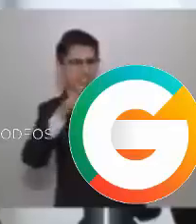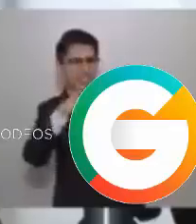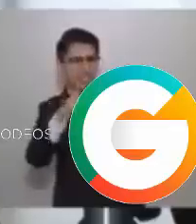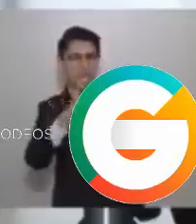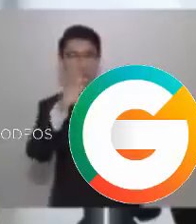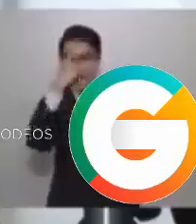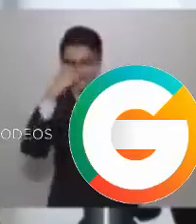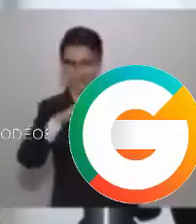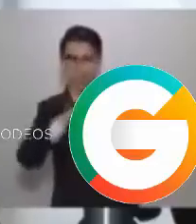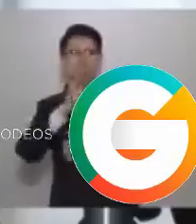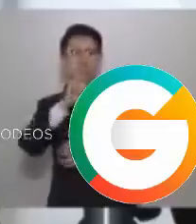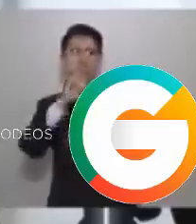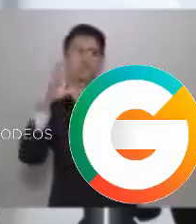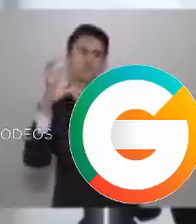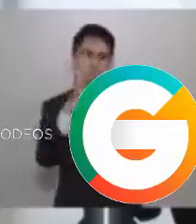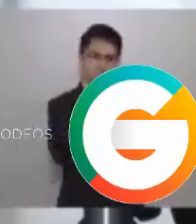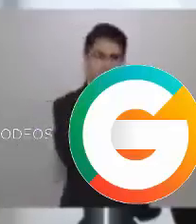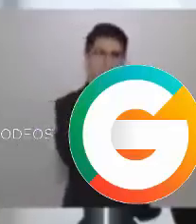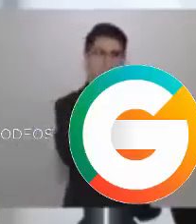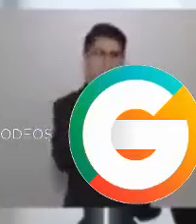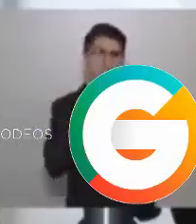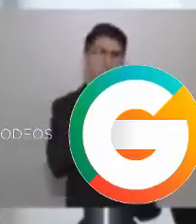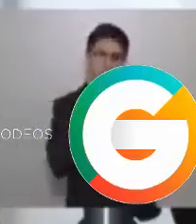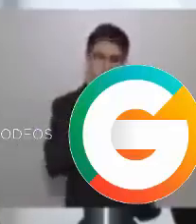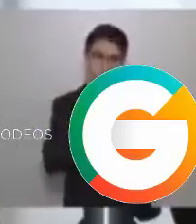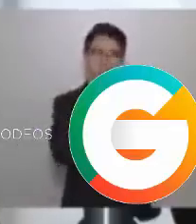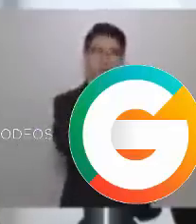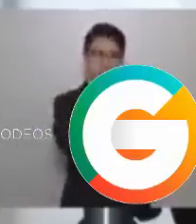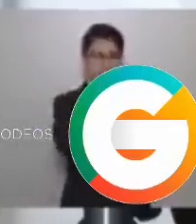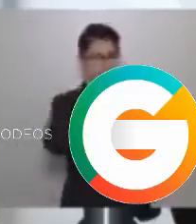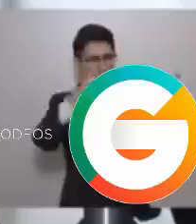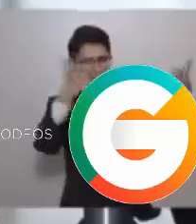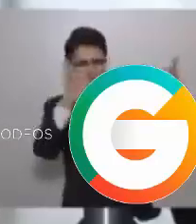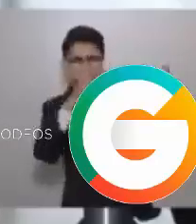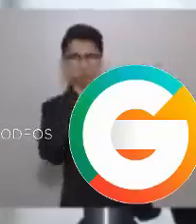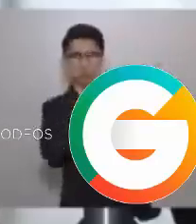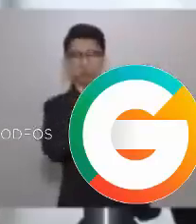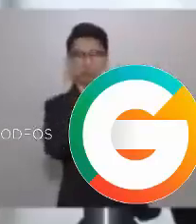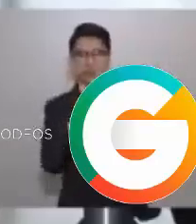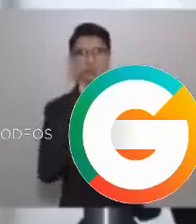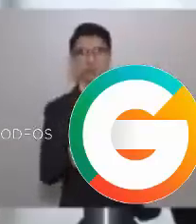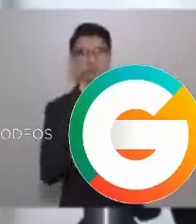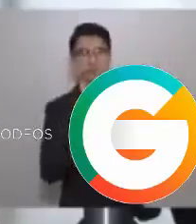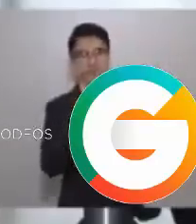que pudieran ser ciertos. Por cuanto a